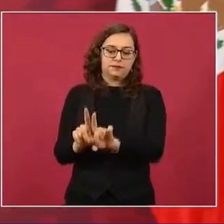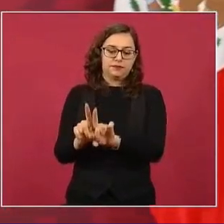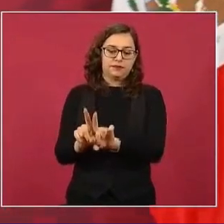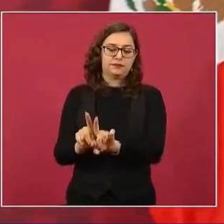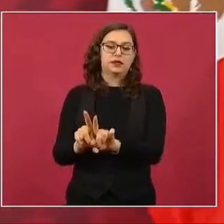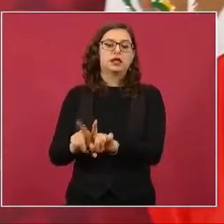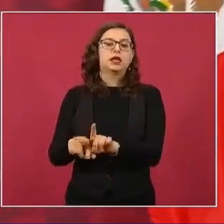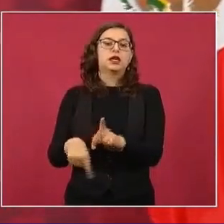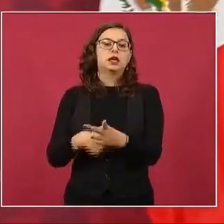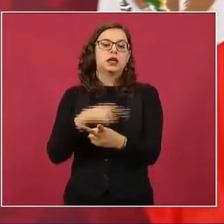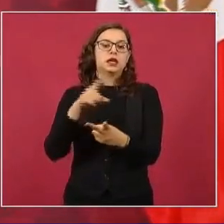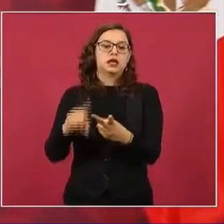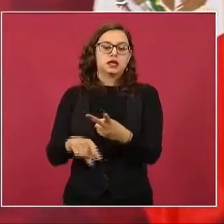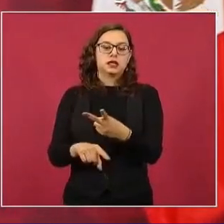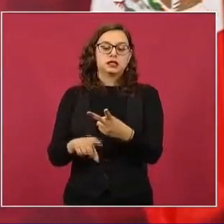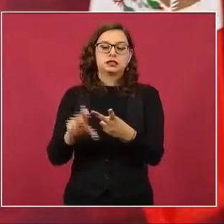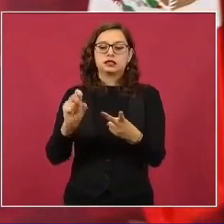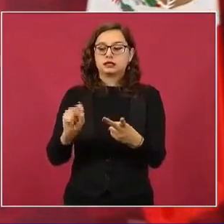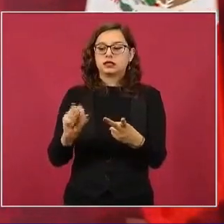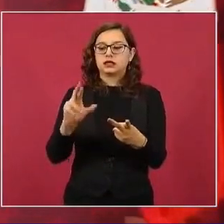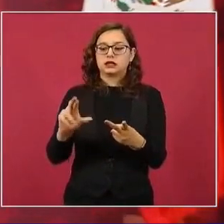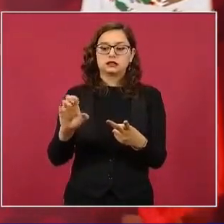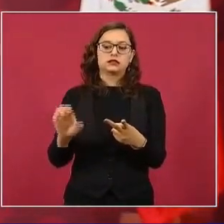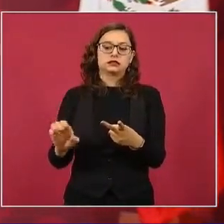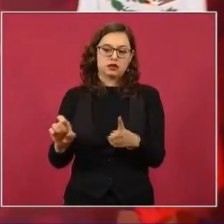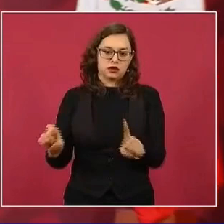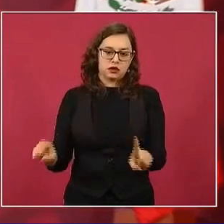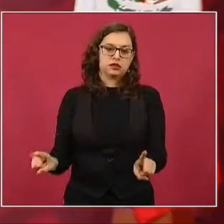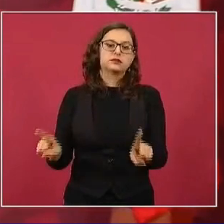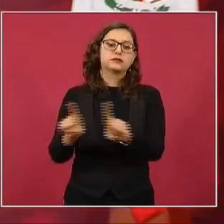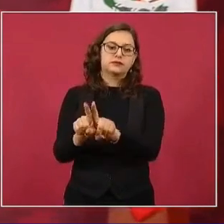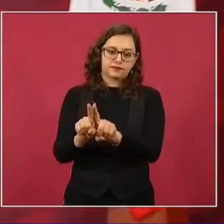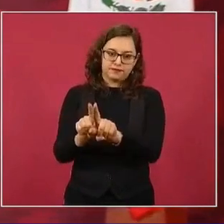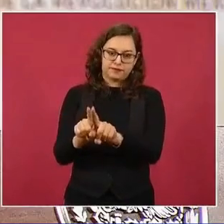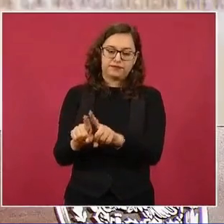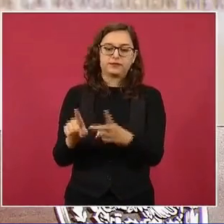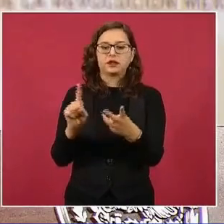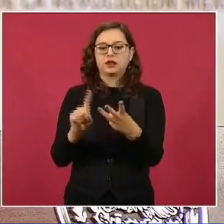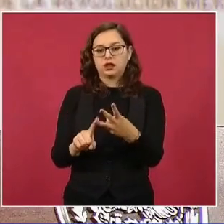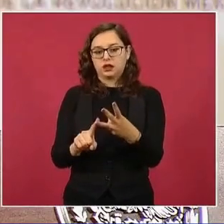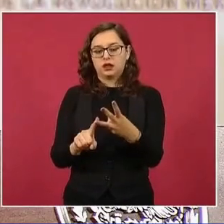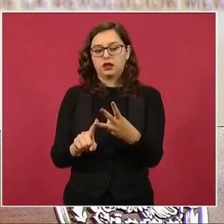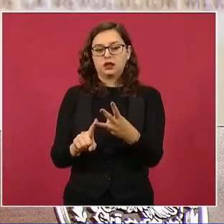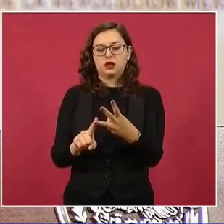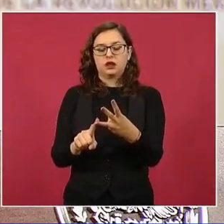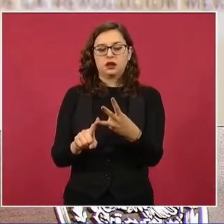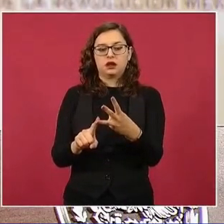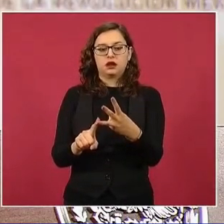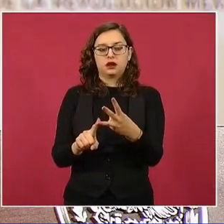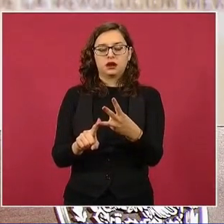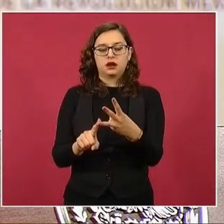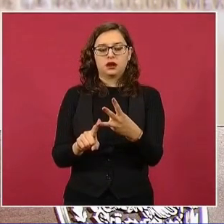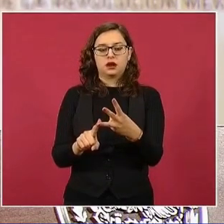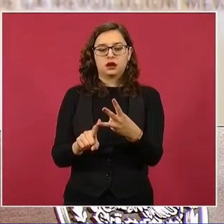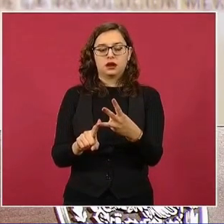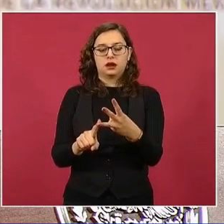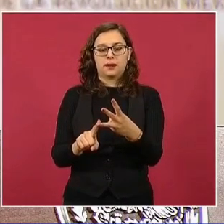con el secretario de Relaciones Exteriores, y también